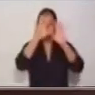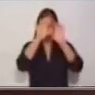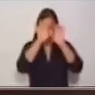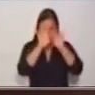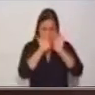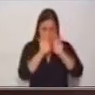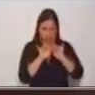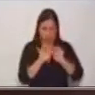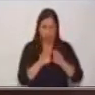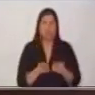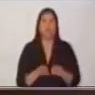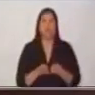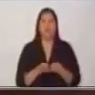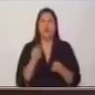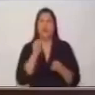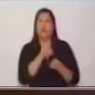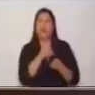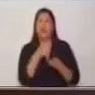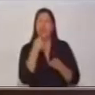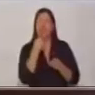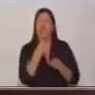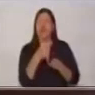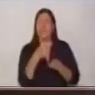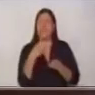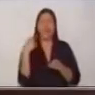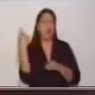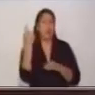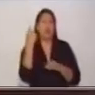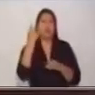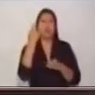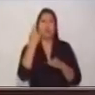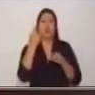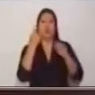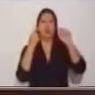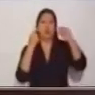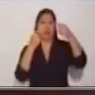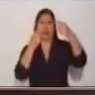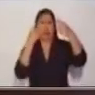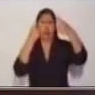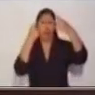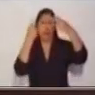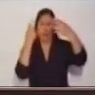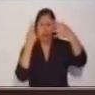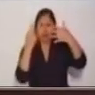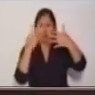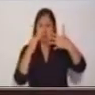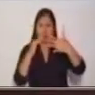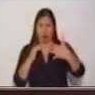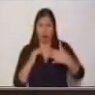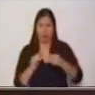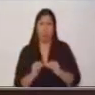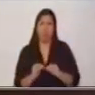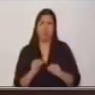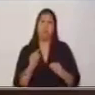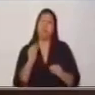los sucesos de lo más relevante a lo menos relevante. Y que el lector vaya